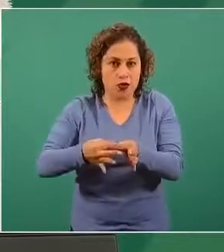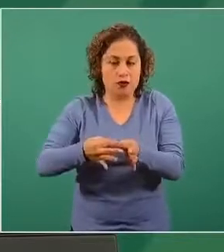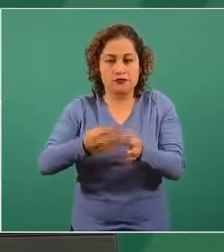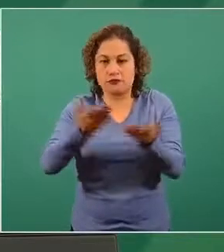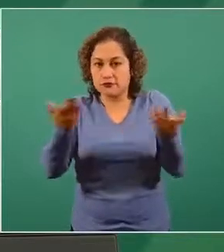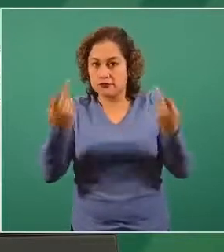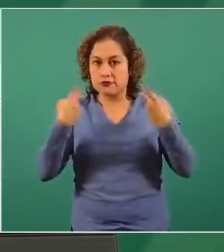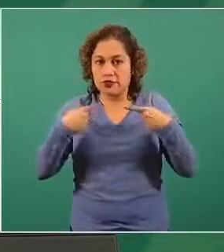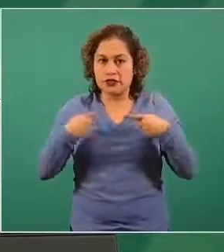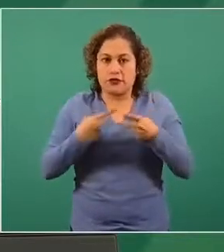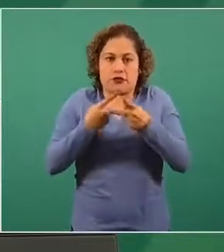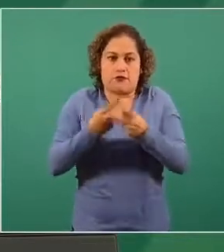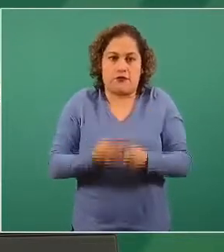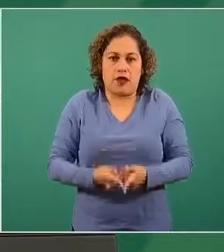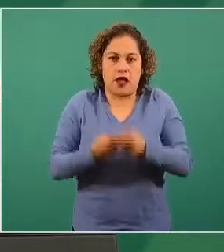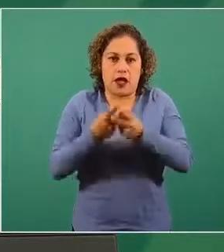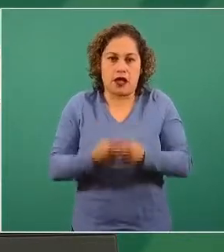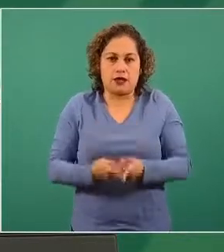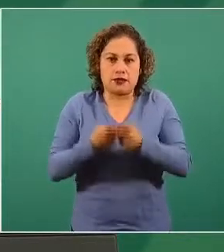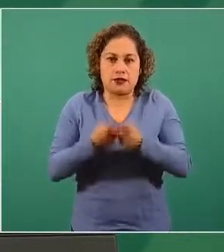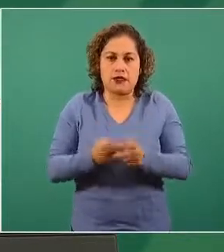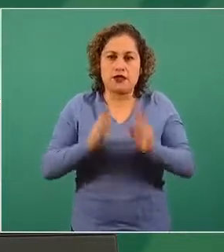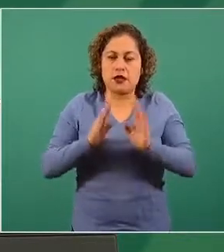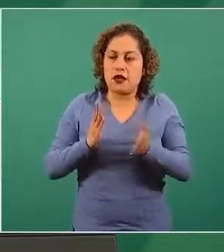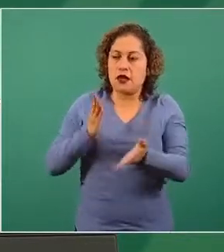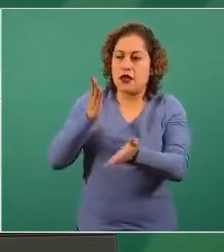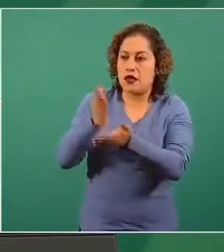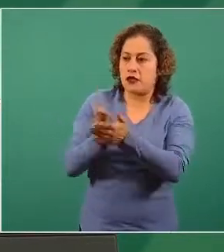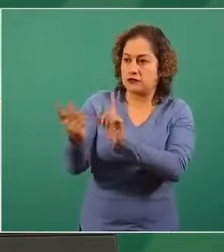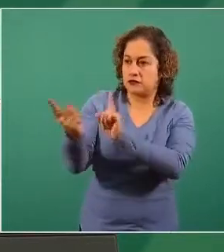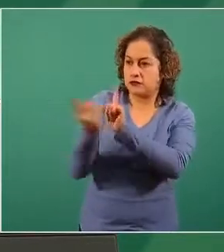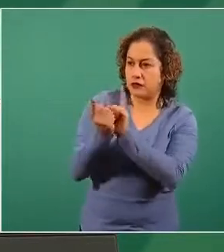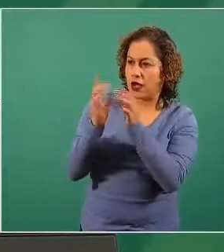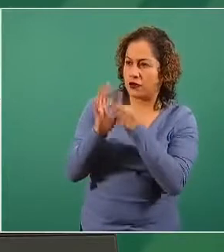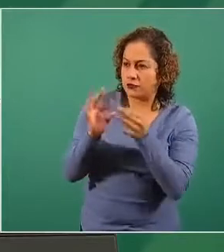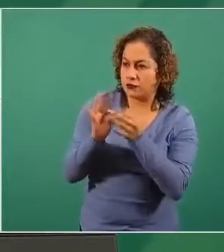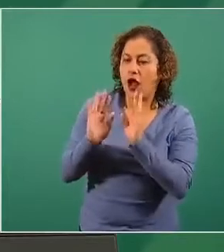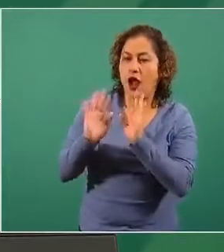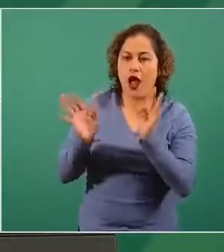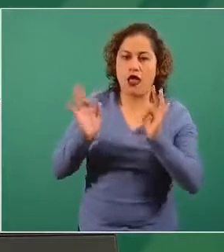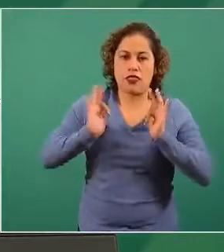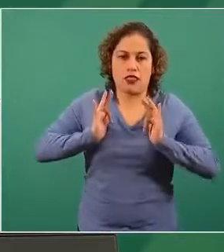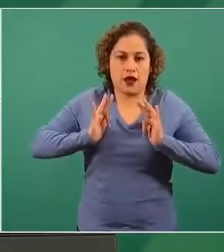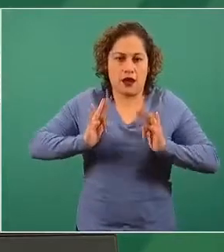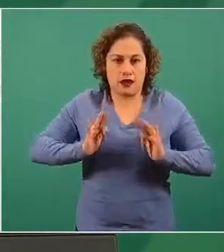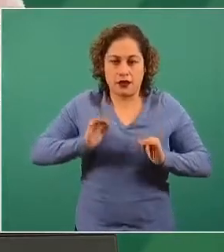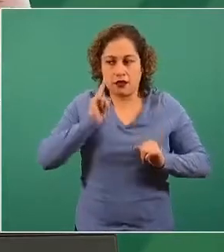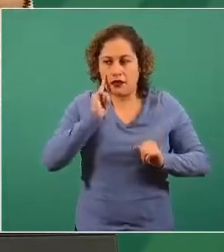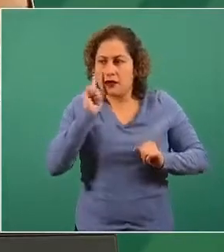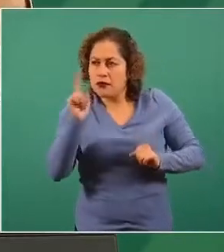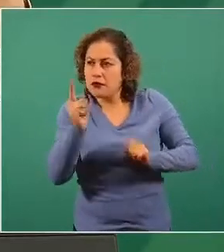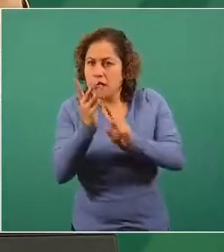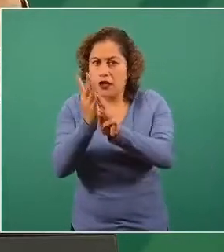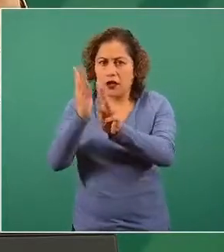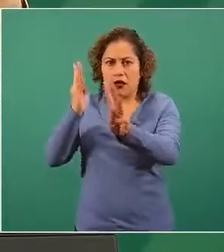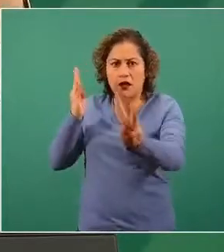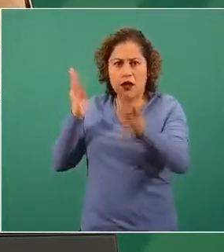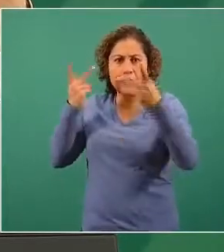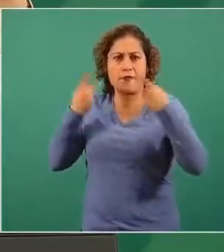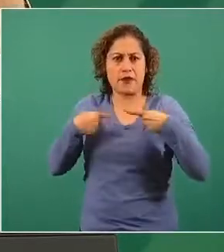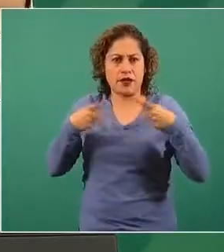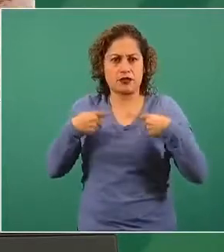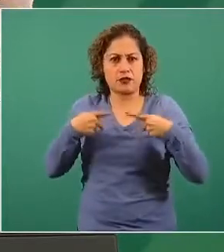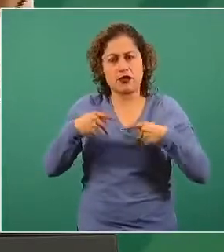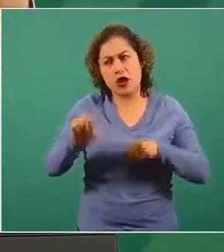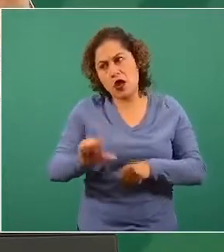información y vemos que ya están las personas a las que ya les tocó su llamado y su cita, están formadas, y hay